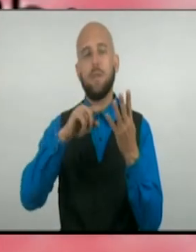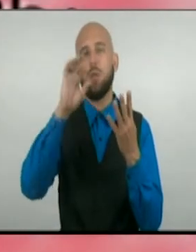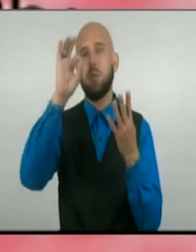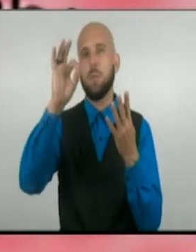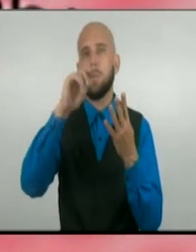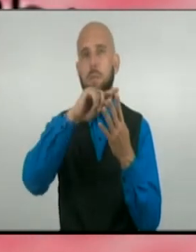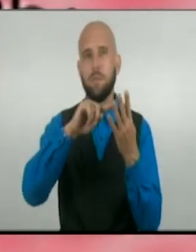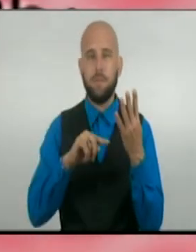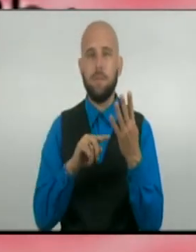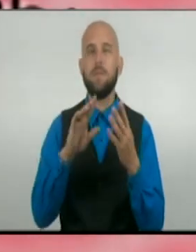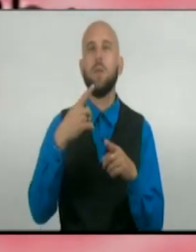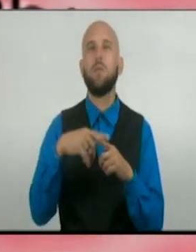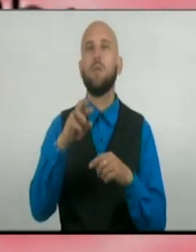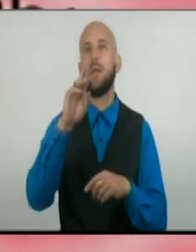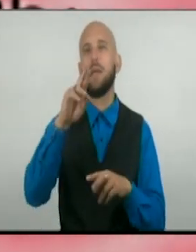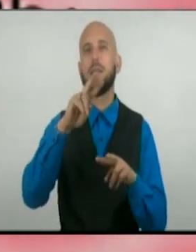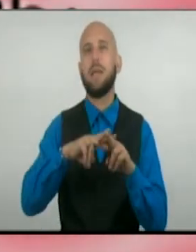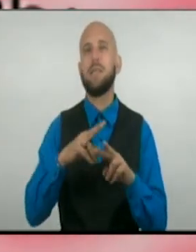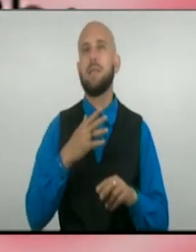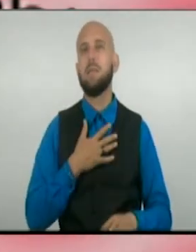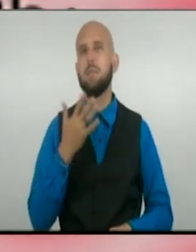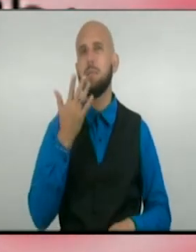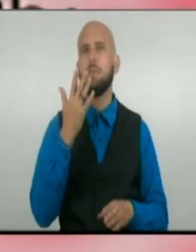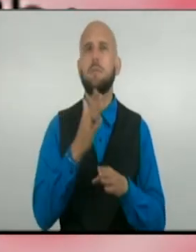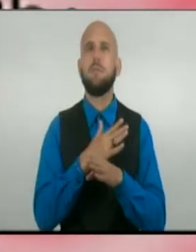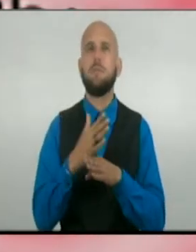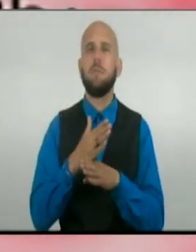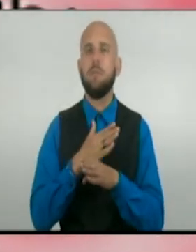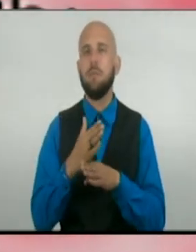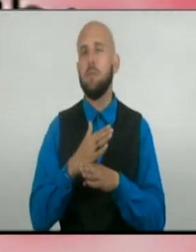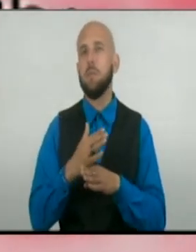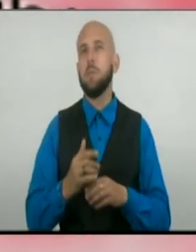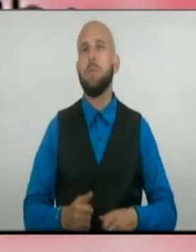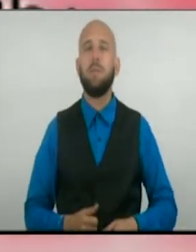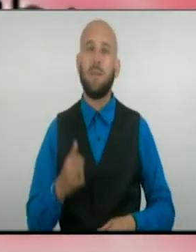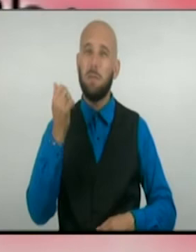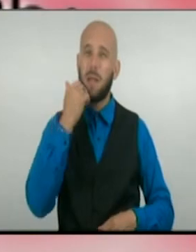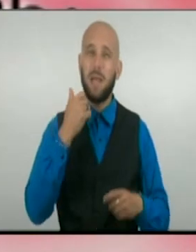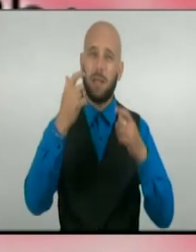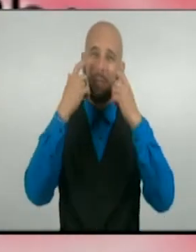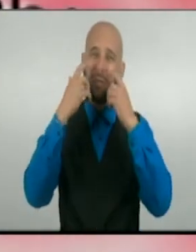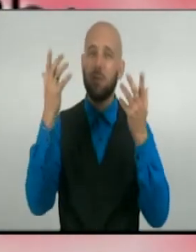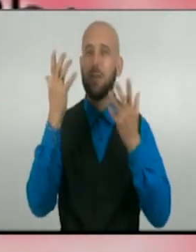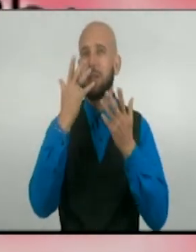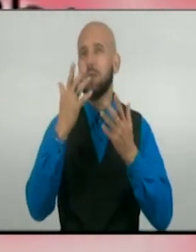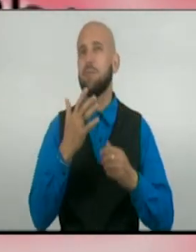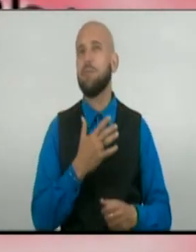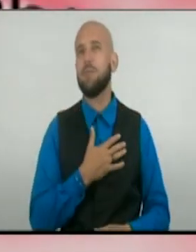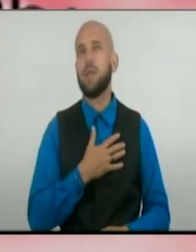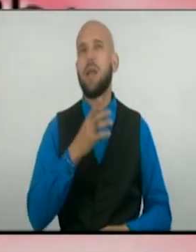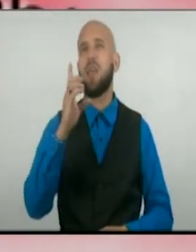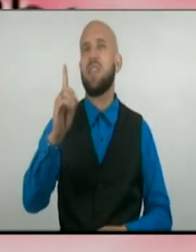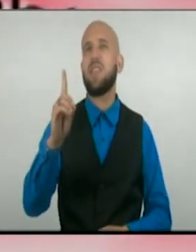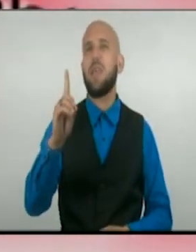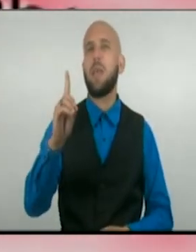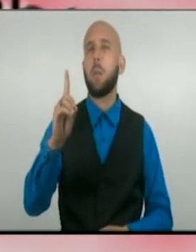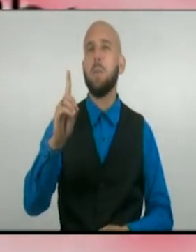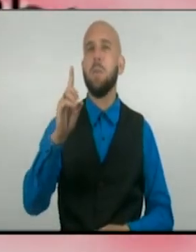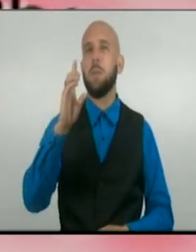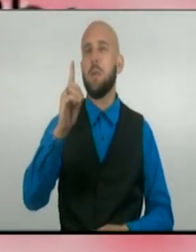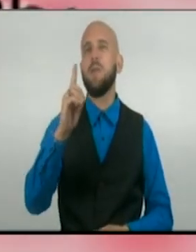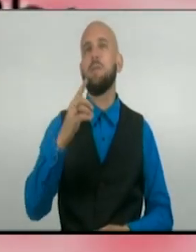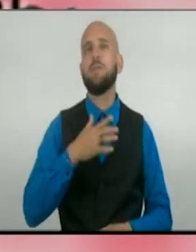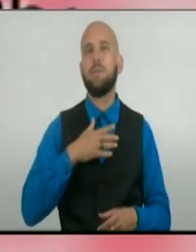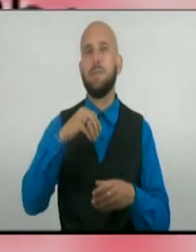y el sistema rh que comprende varios antígenos el más importante es el factor de que se encuentra en la